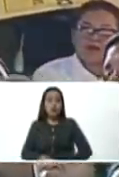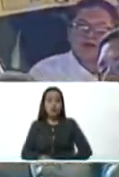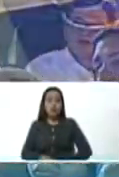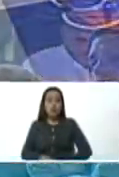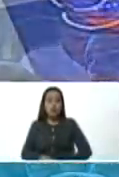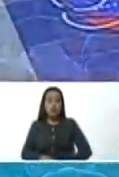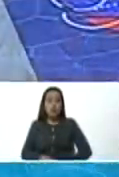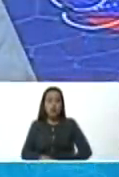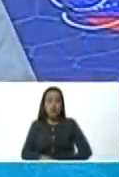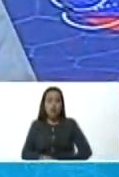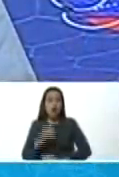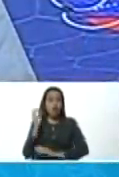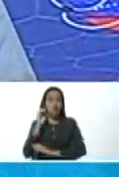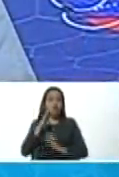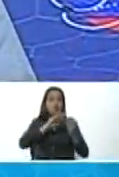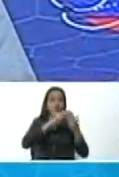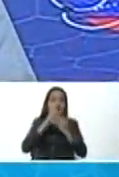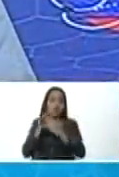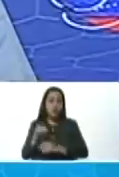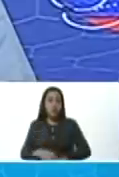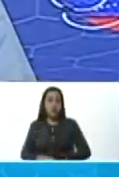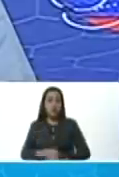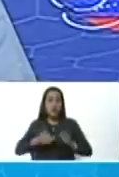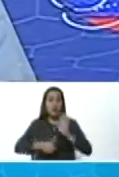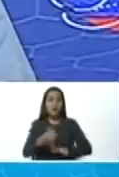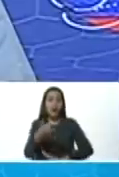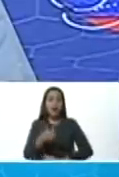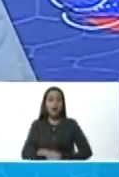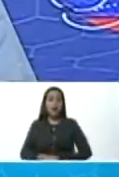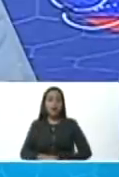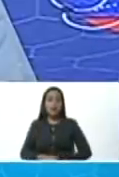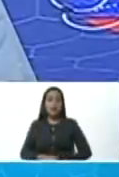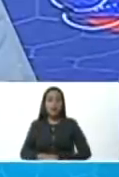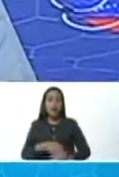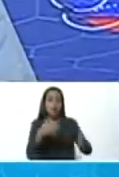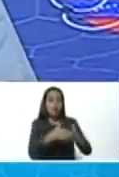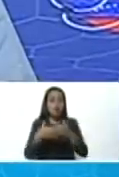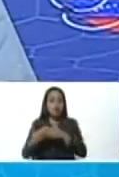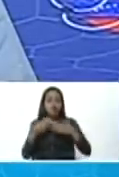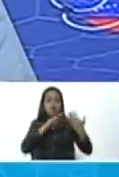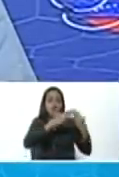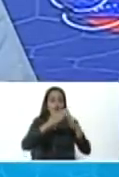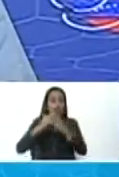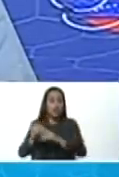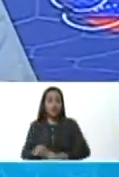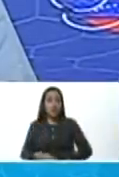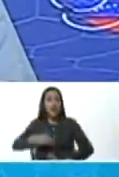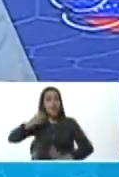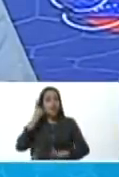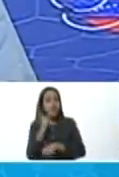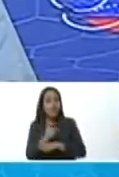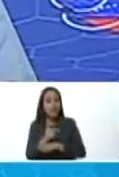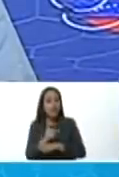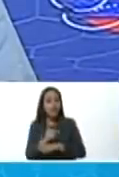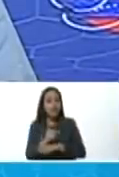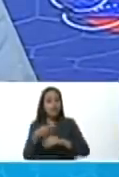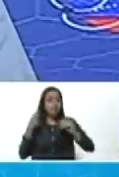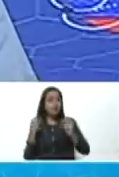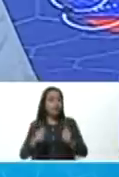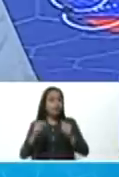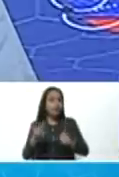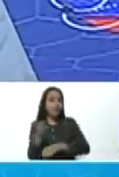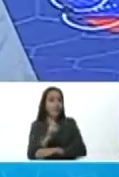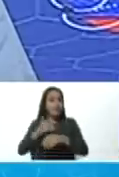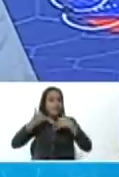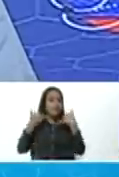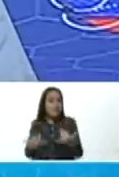consejos comunales, a los más de 46.000 consejos comunales que deben activarse desde